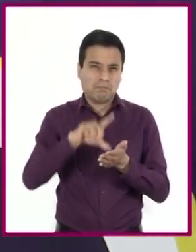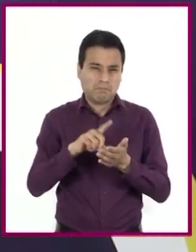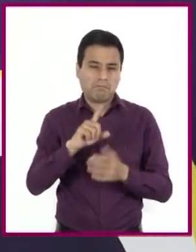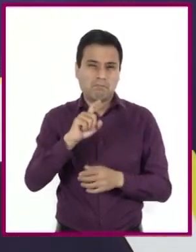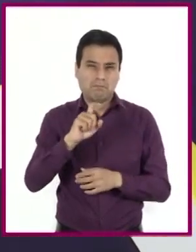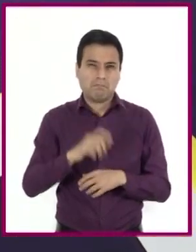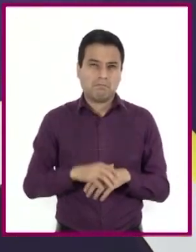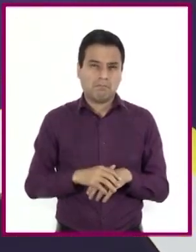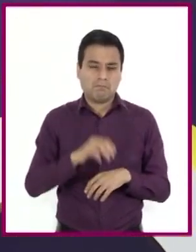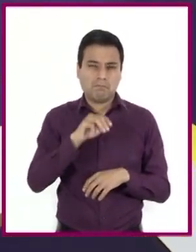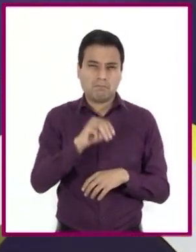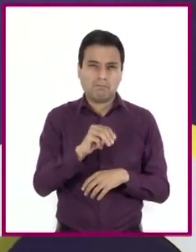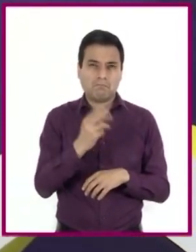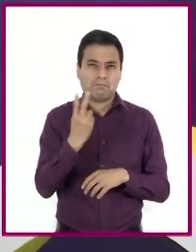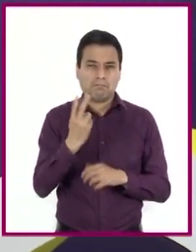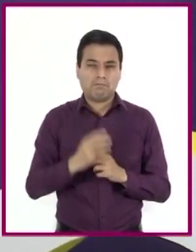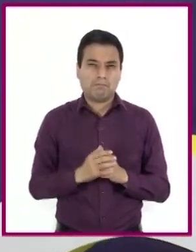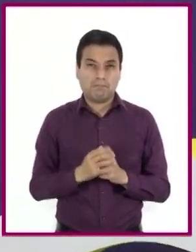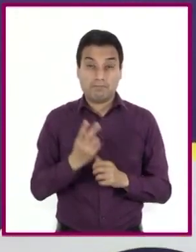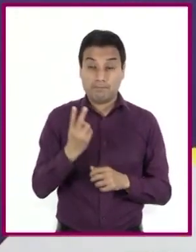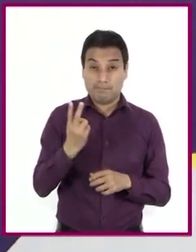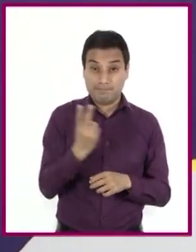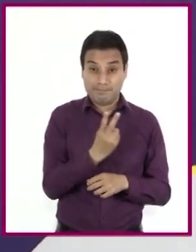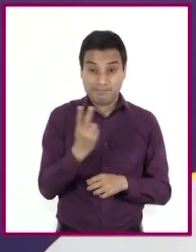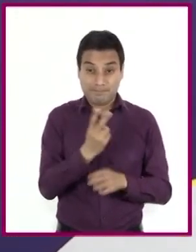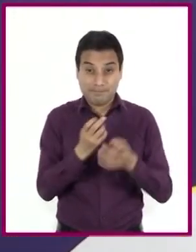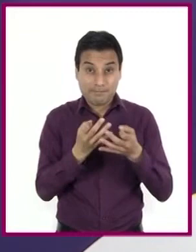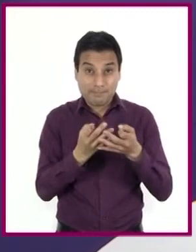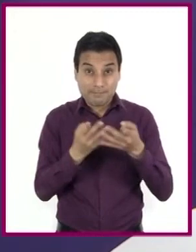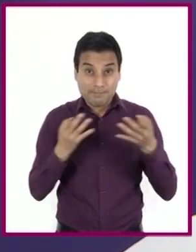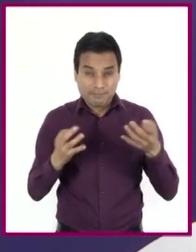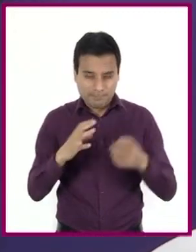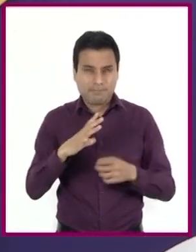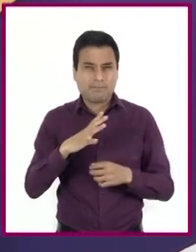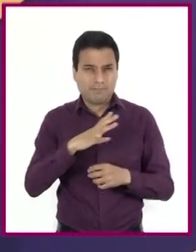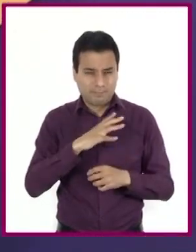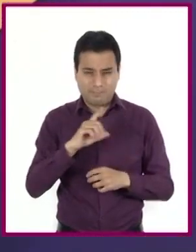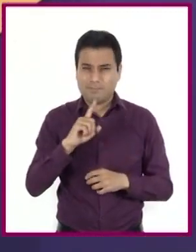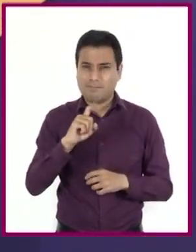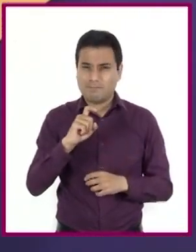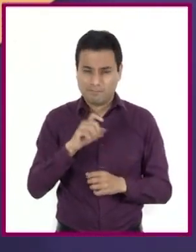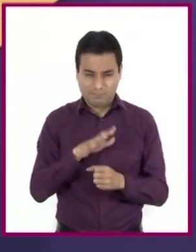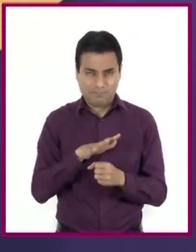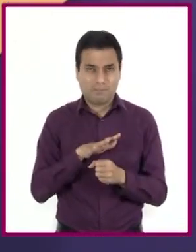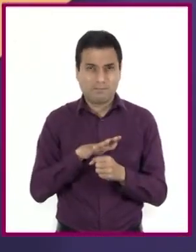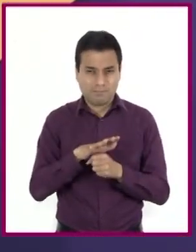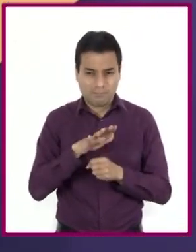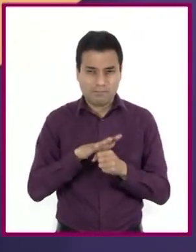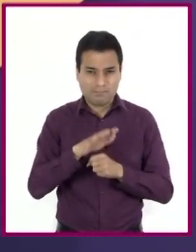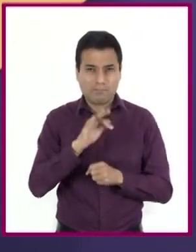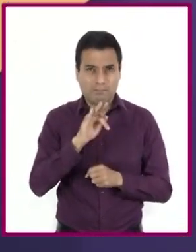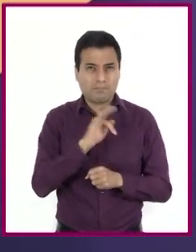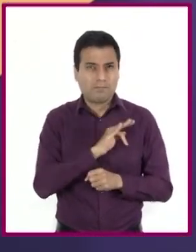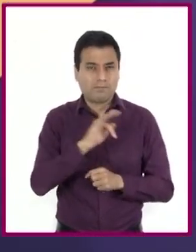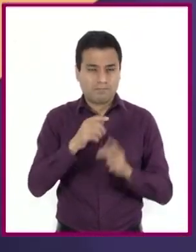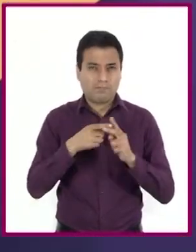cuadrado. Ambos terrenos tienen la cantidad de agua adecuada para el proyecto de agricultura